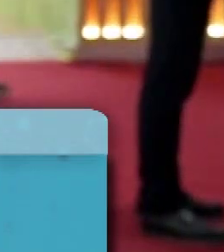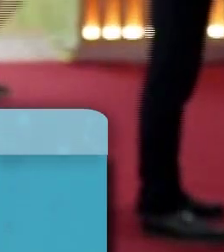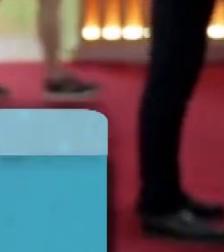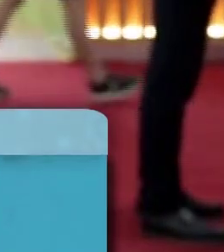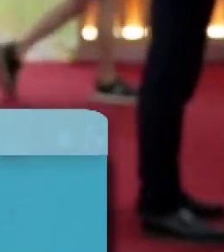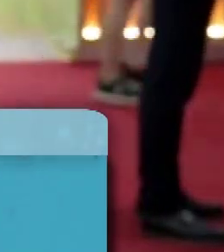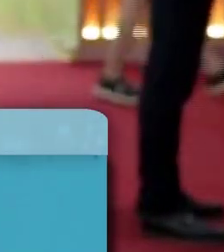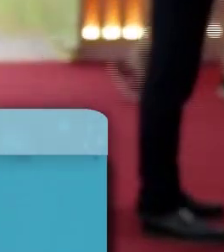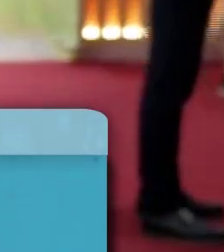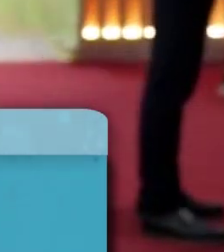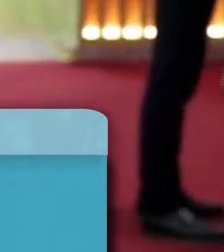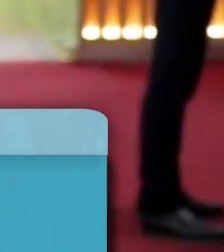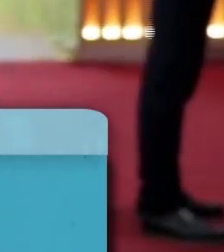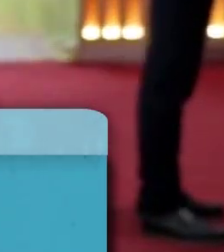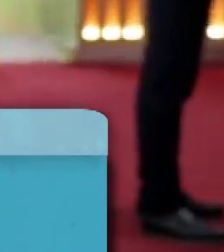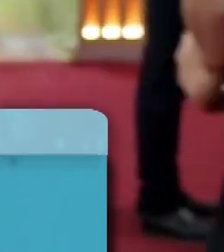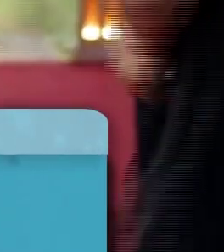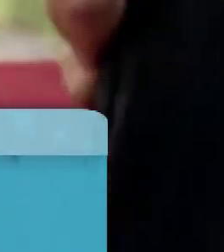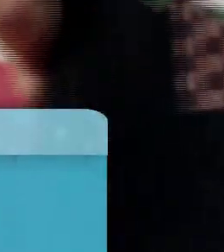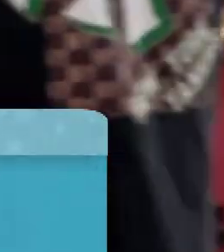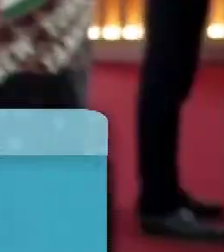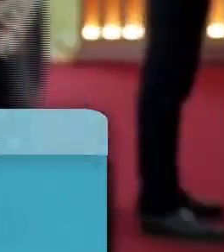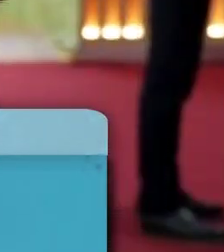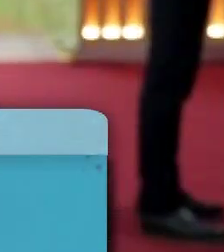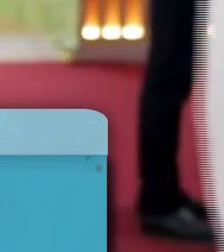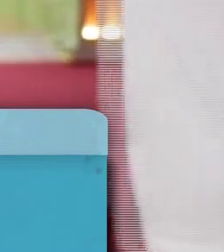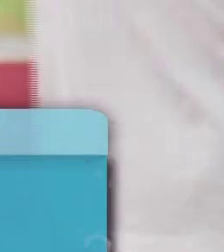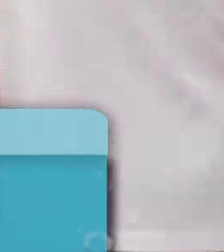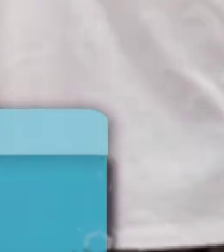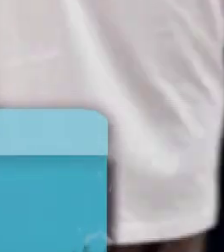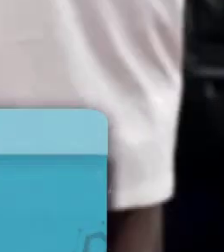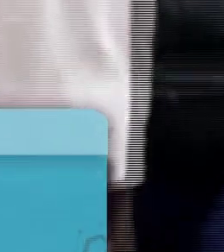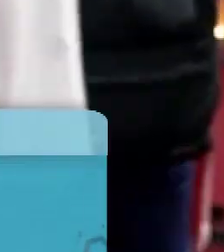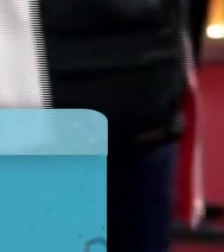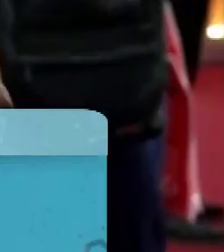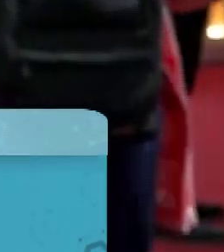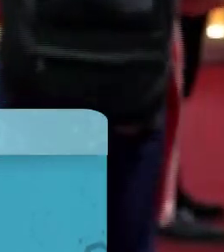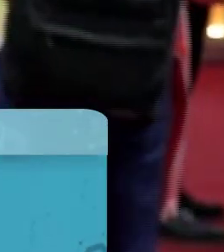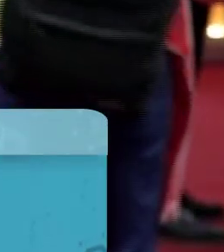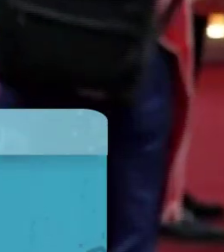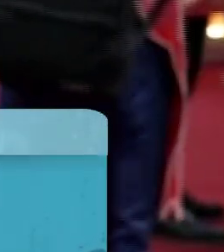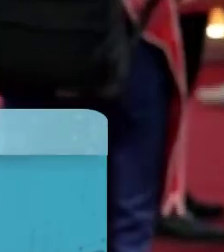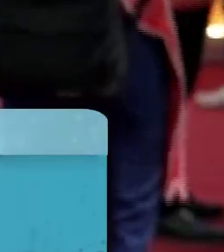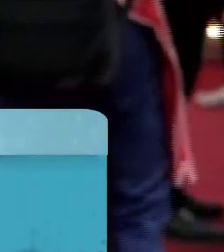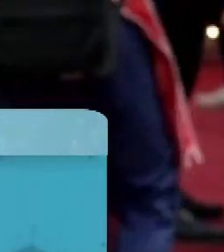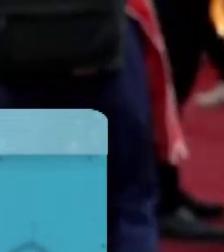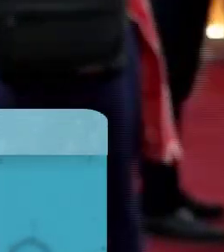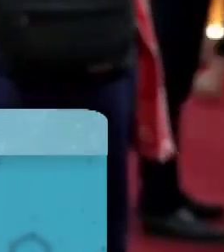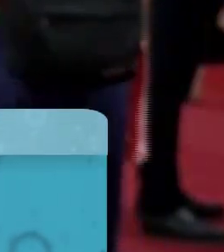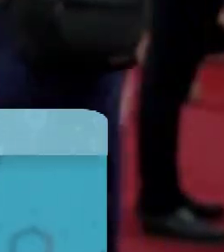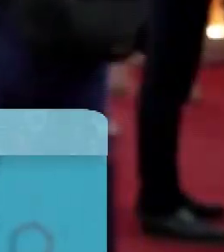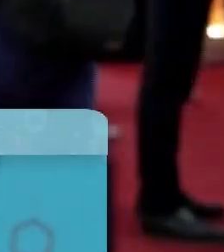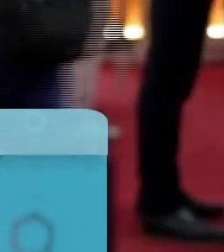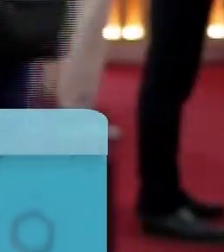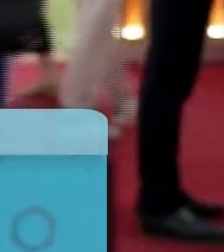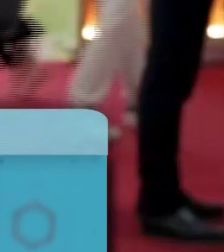aquí en China, quienes preparan recetas usando la carne argentina. Y luego nosotros compartimos tanto el conocimiento como las